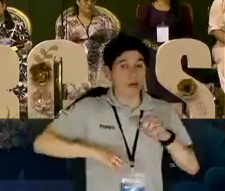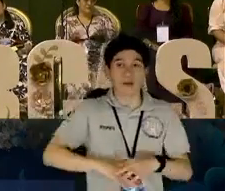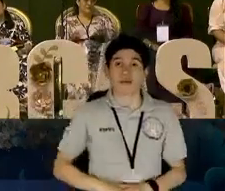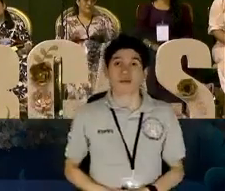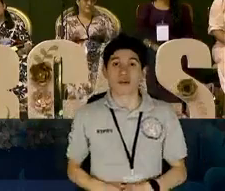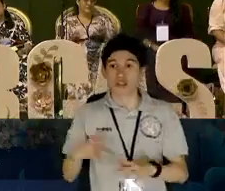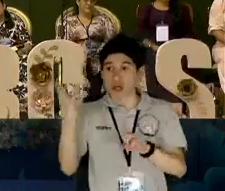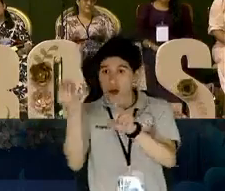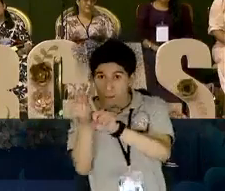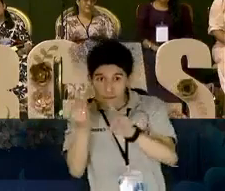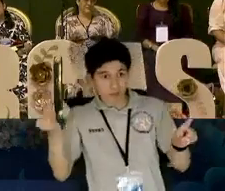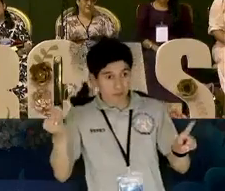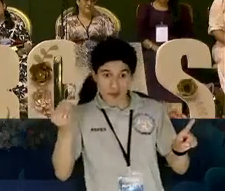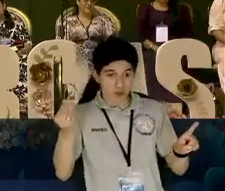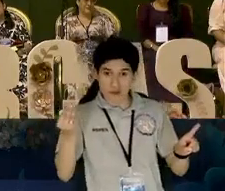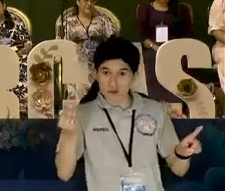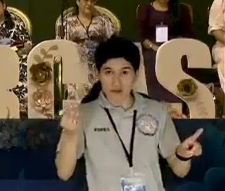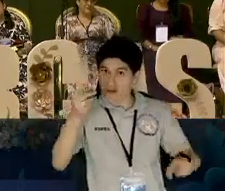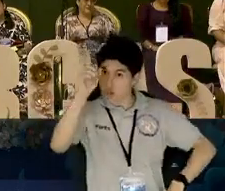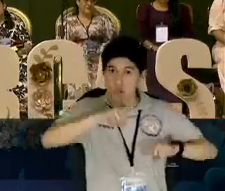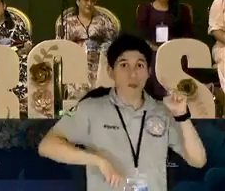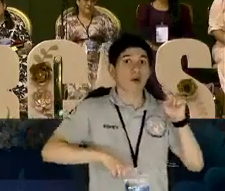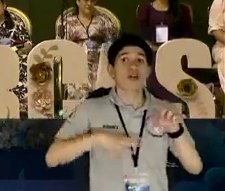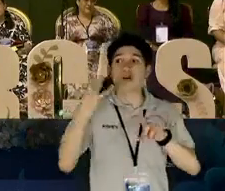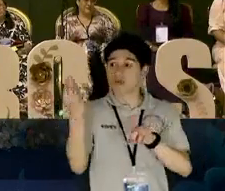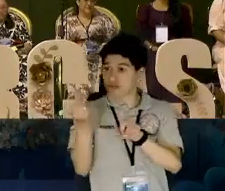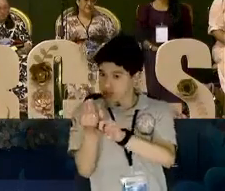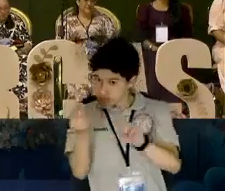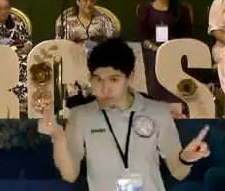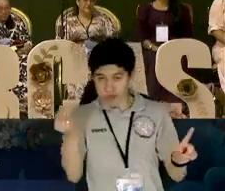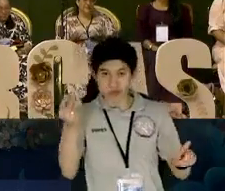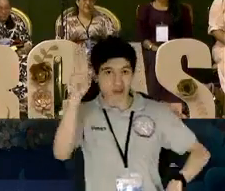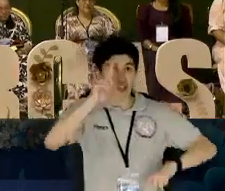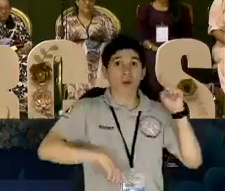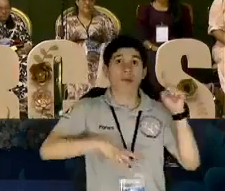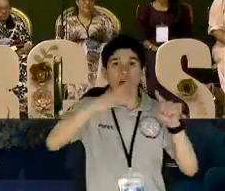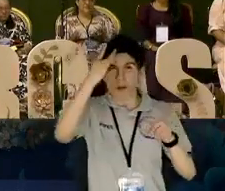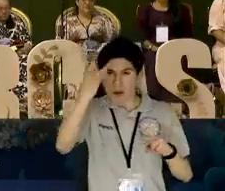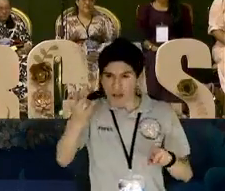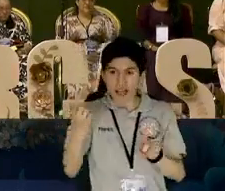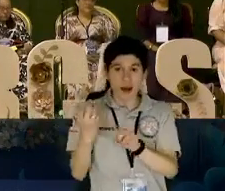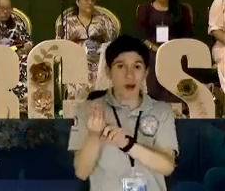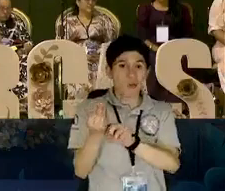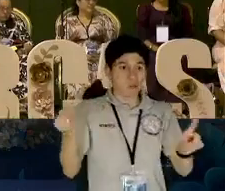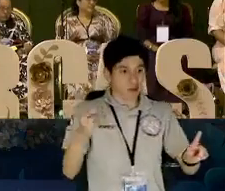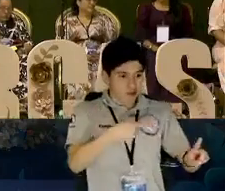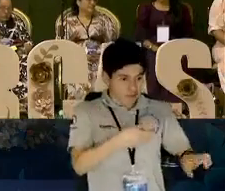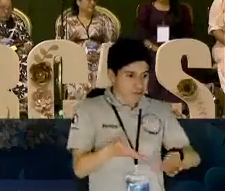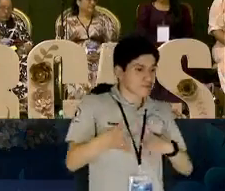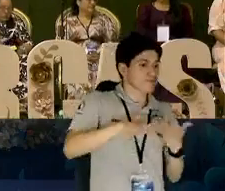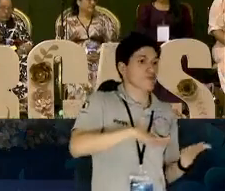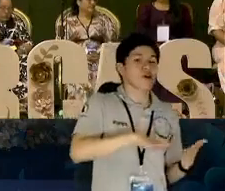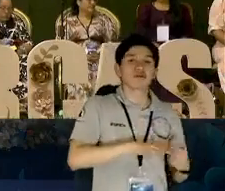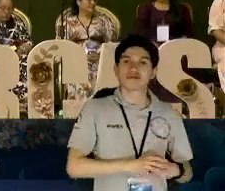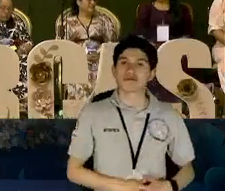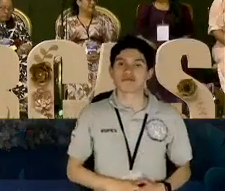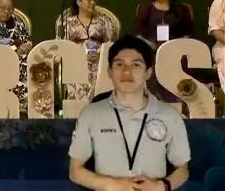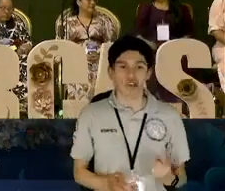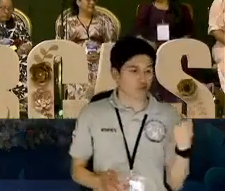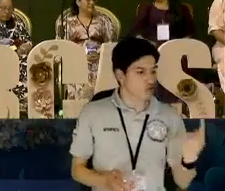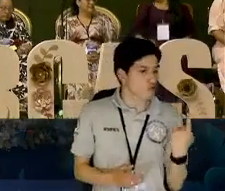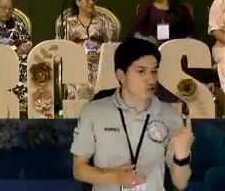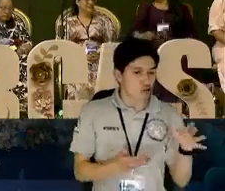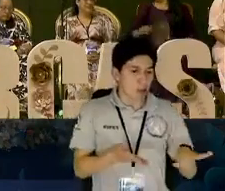cuerpo de Cristo. No me puedo separar de la iglesia. Porque me muero. Me muero.